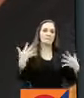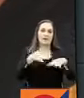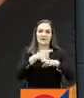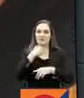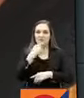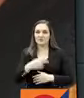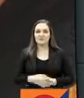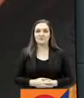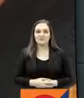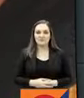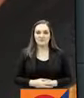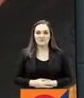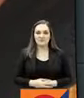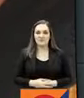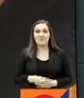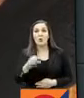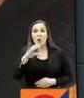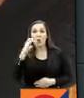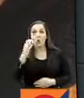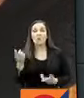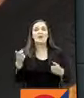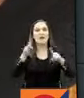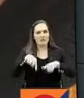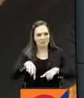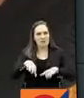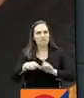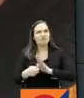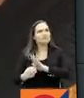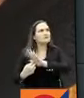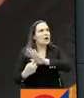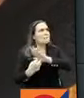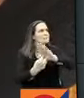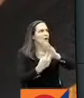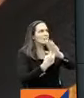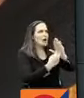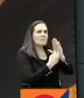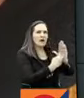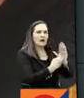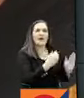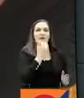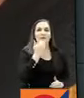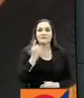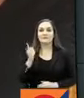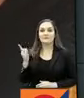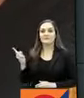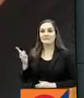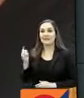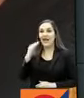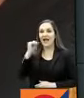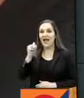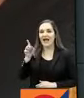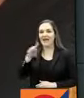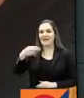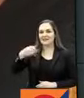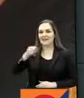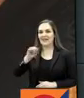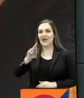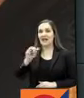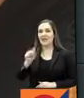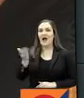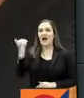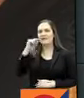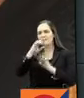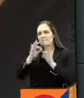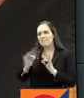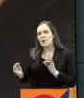artistas colombianos continúan consolidándose en varios géneros musicales. Es el caso de Shaira, que retoma su faceta como cantante